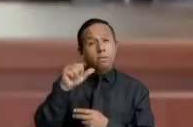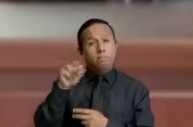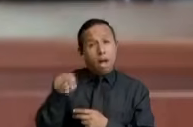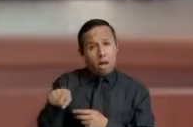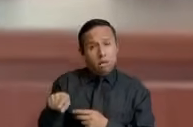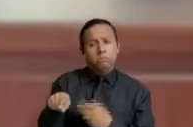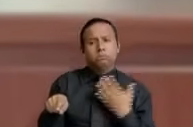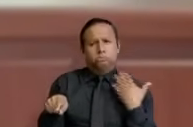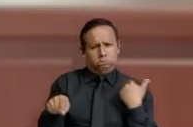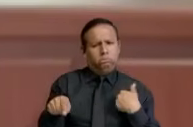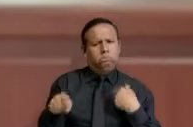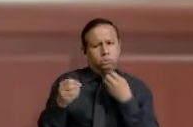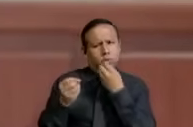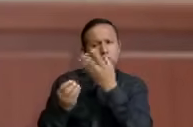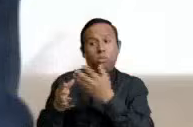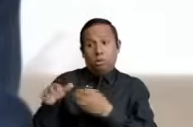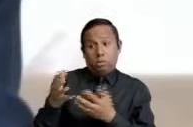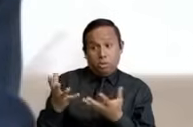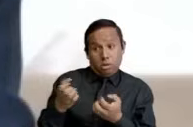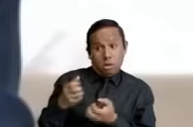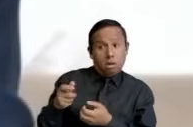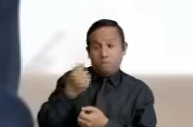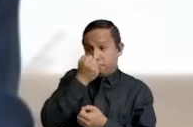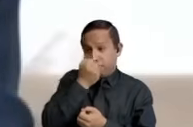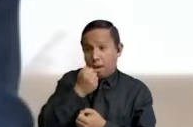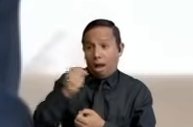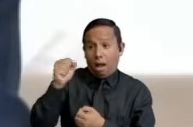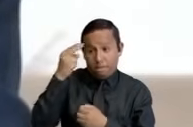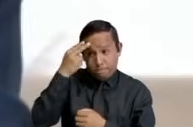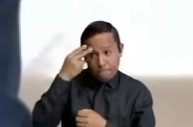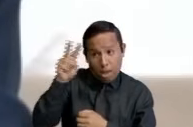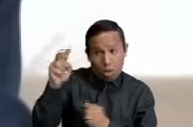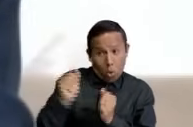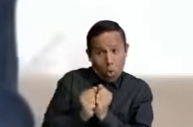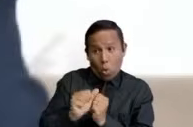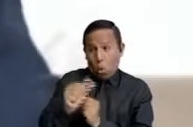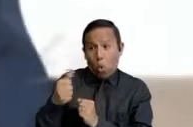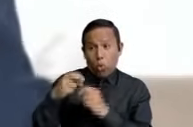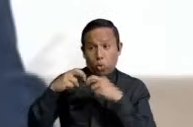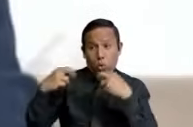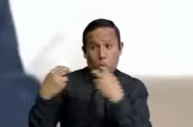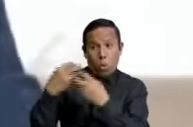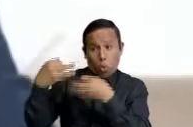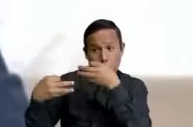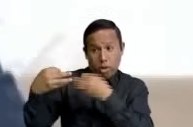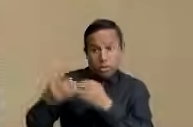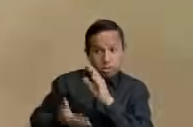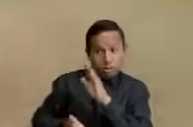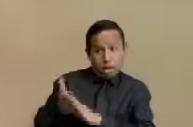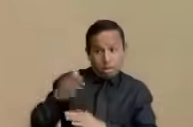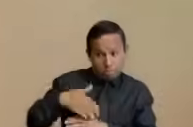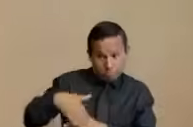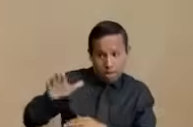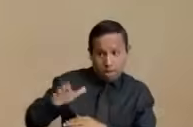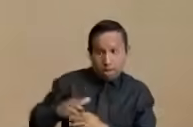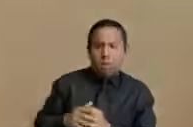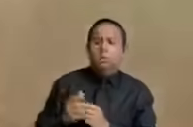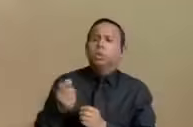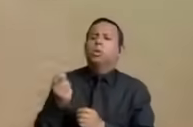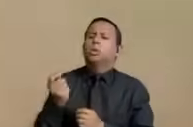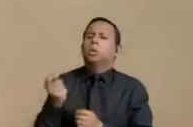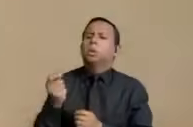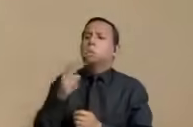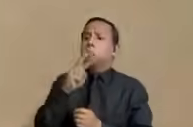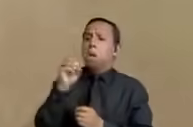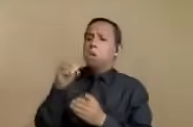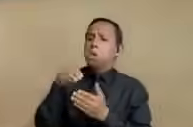quien le ofreció la oportunidad de viajar a México junto a otros jueces recibir un doctorado honoris causa cuyos costos que ascendieron a